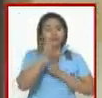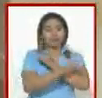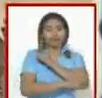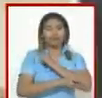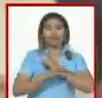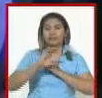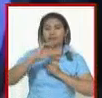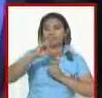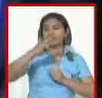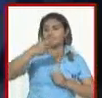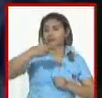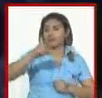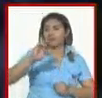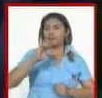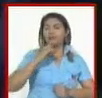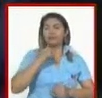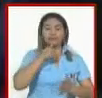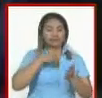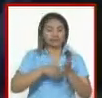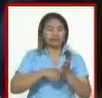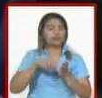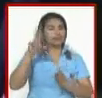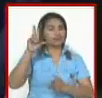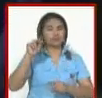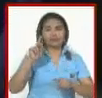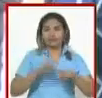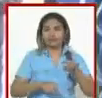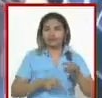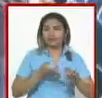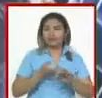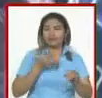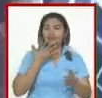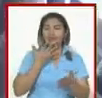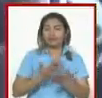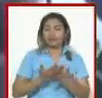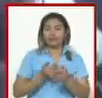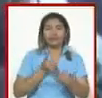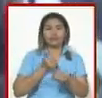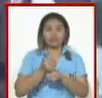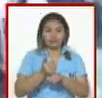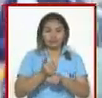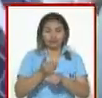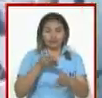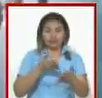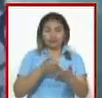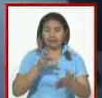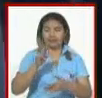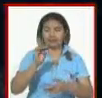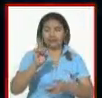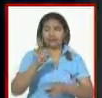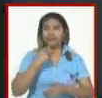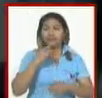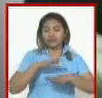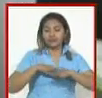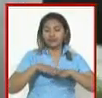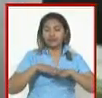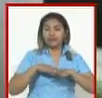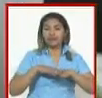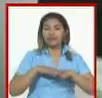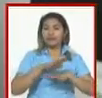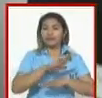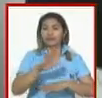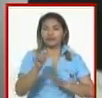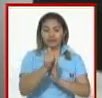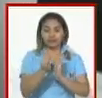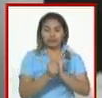nacionalización de guaracachi la carta es puntual y dice que no puede retirarse la proposición acusatoria en contra de carlos meza y recomienda a